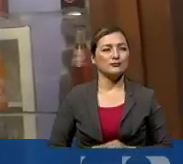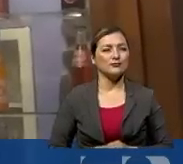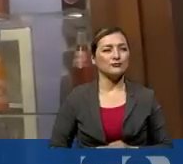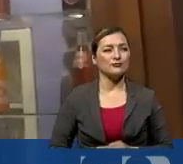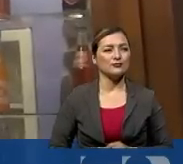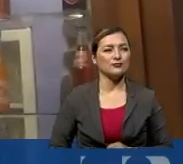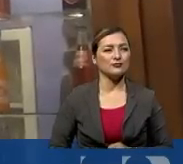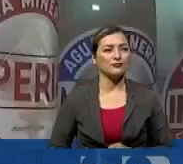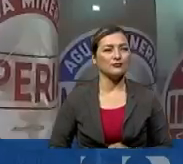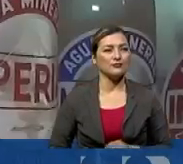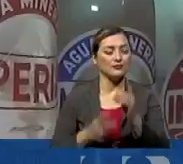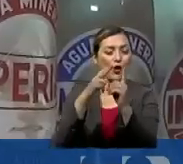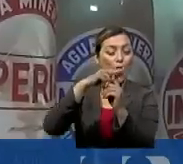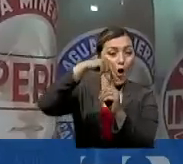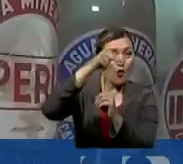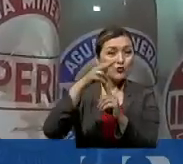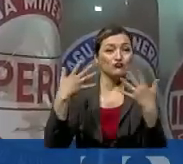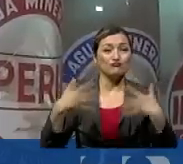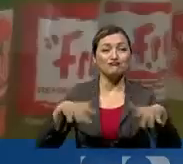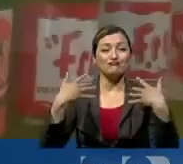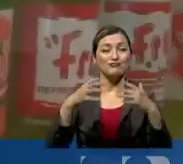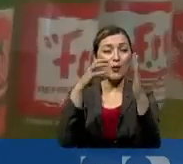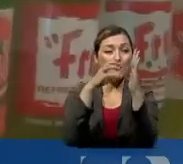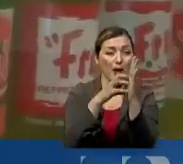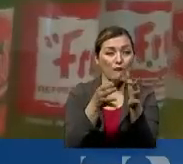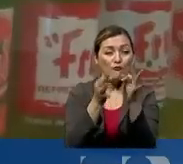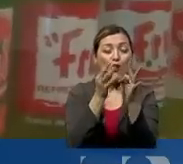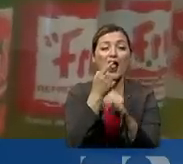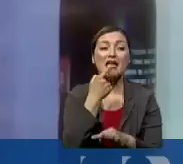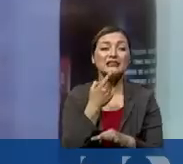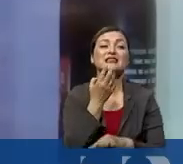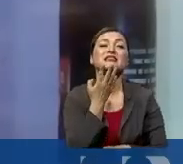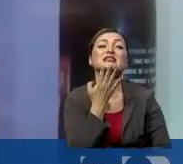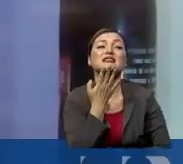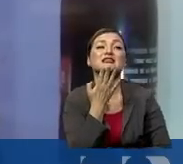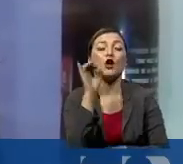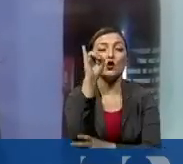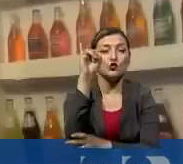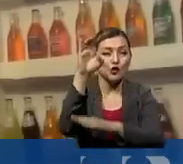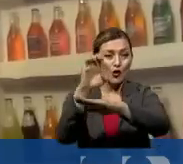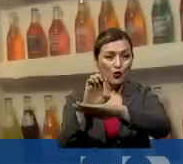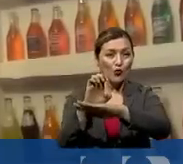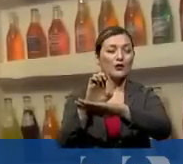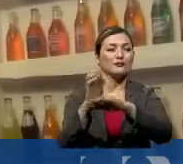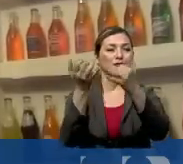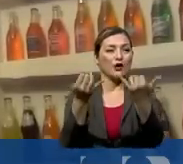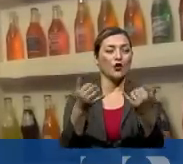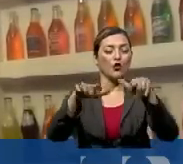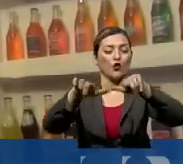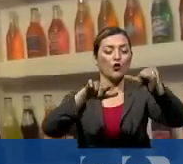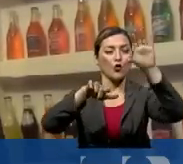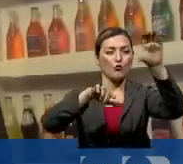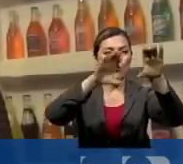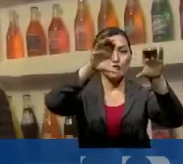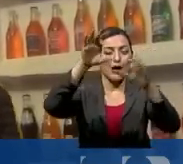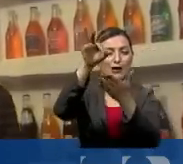Esta es la colección de gaseosas que recoge una serie de marcas, formas, sabores y colores de la industria ecuatoriana y que hoy se exhibe en un museo